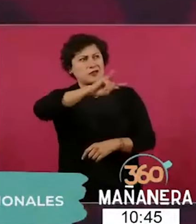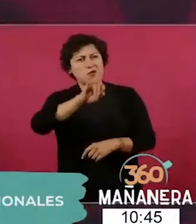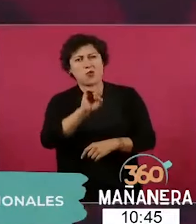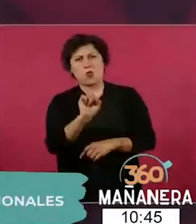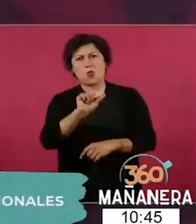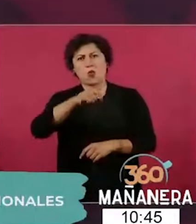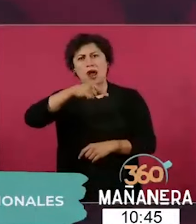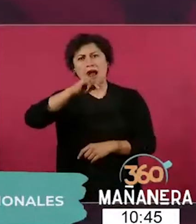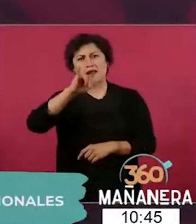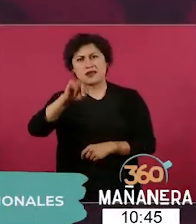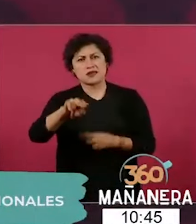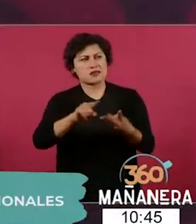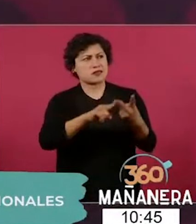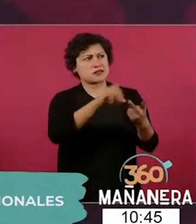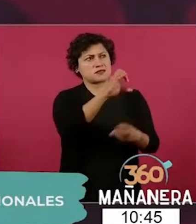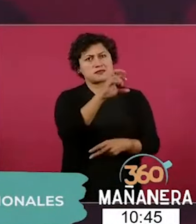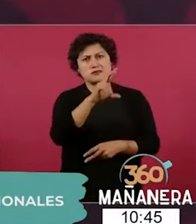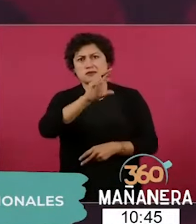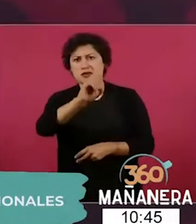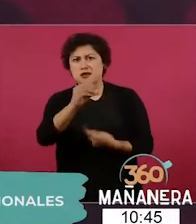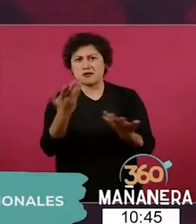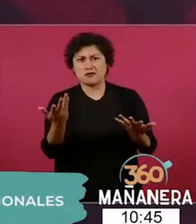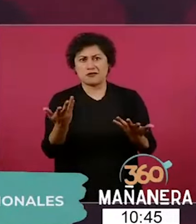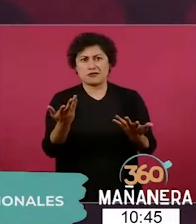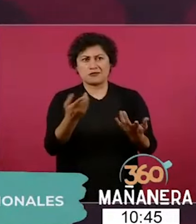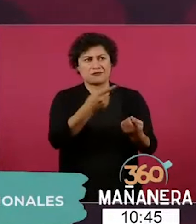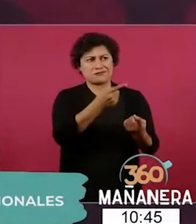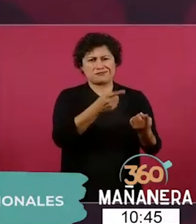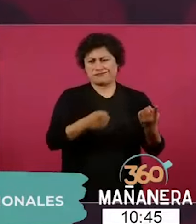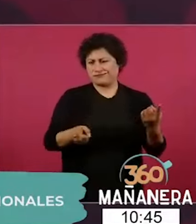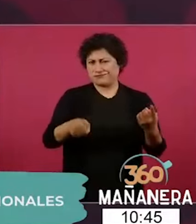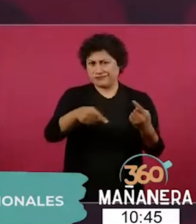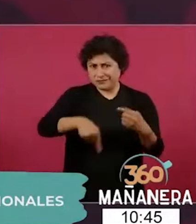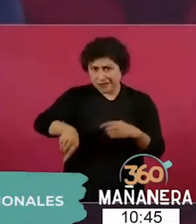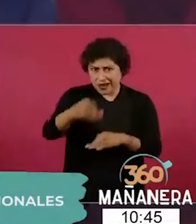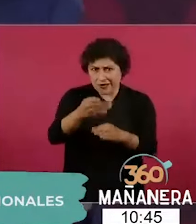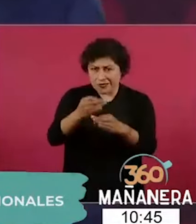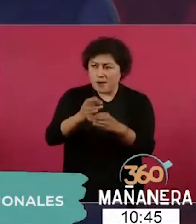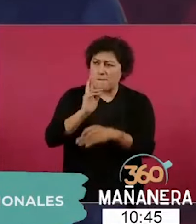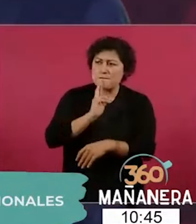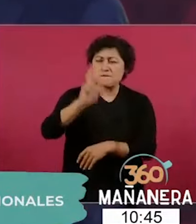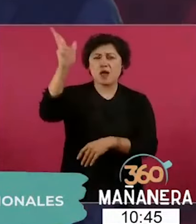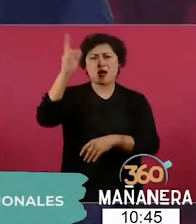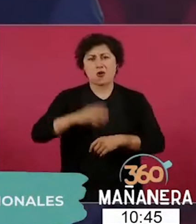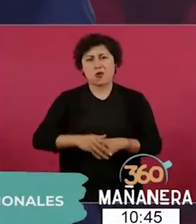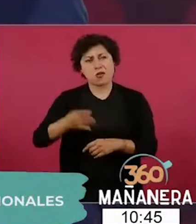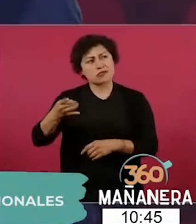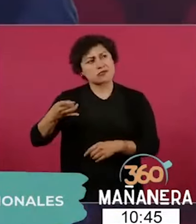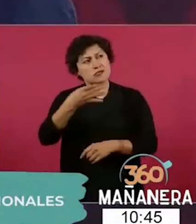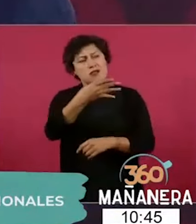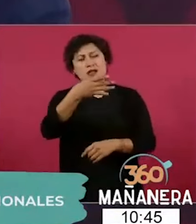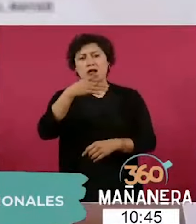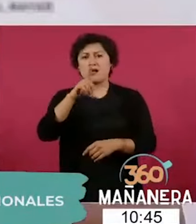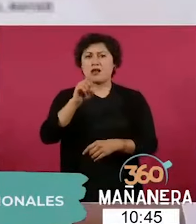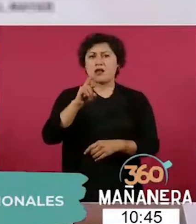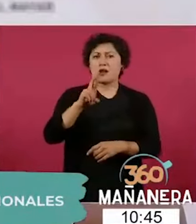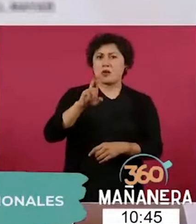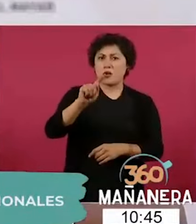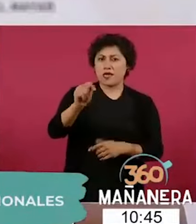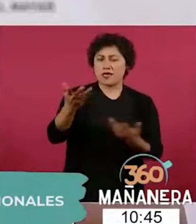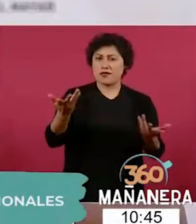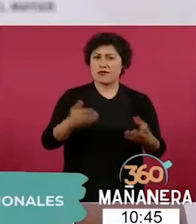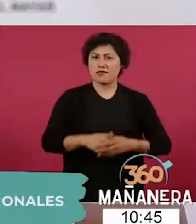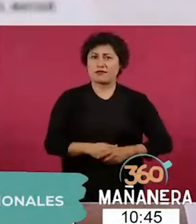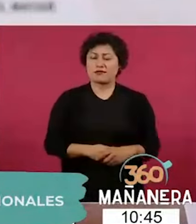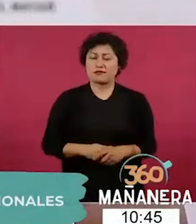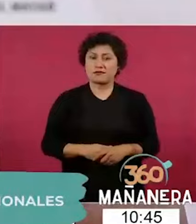que Ciro y que loré de Mola Cómo se